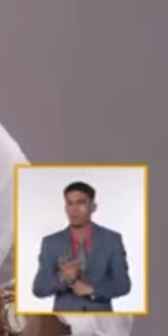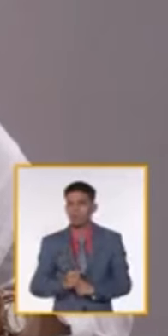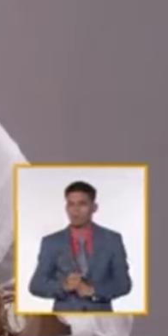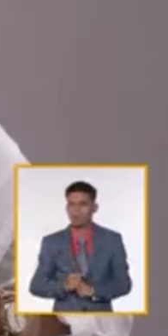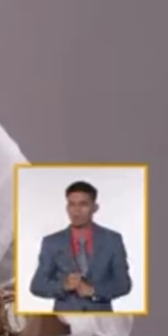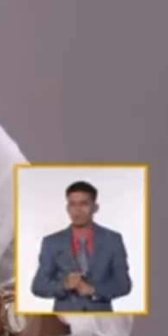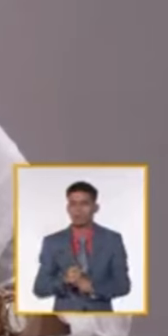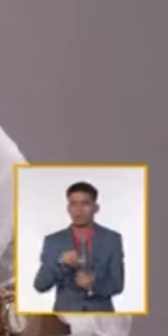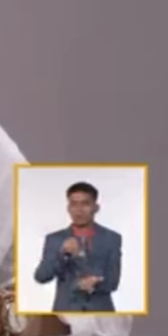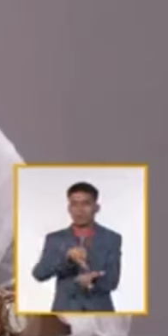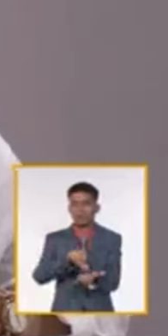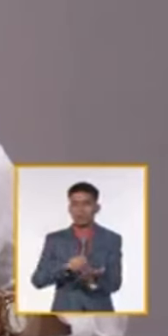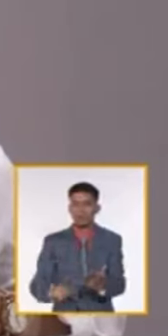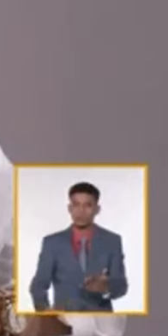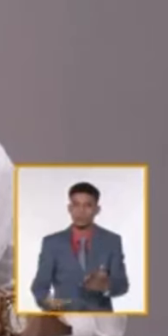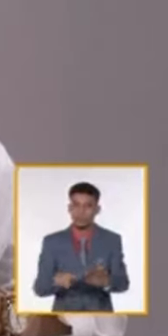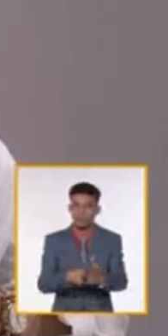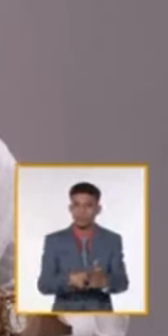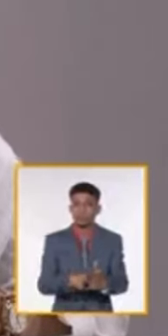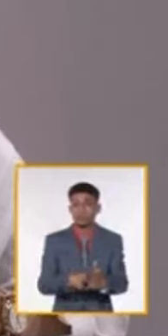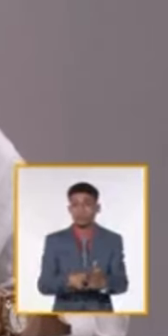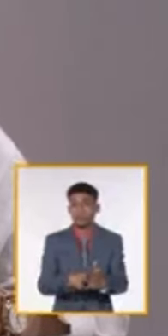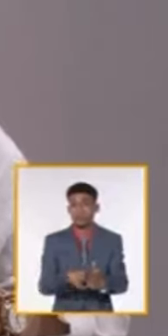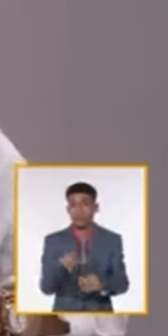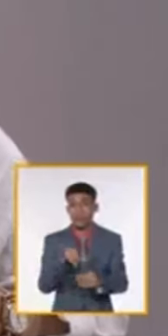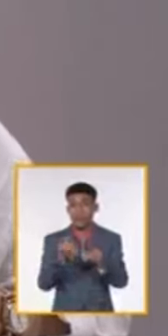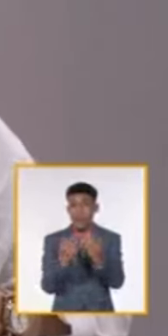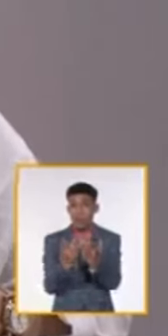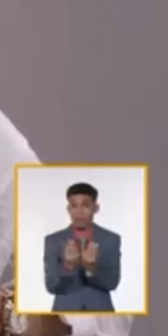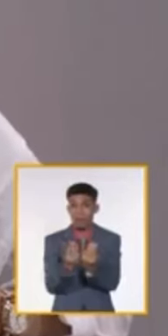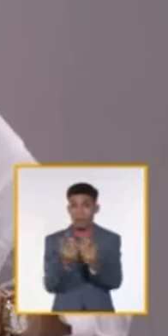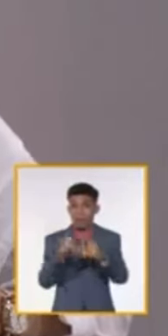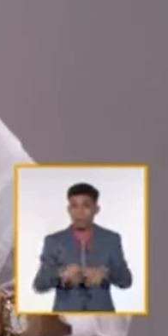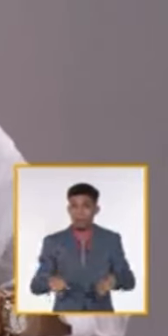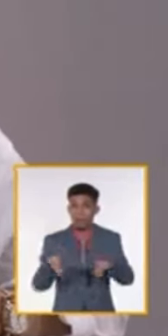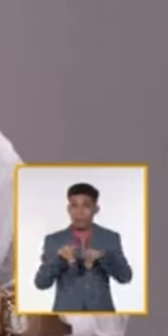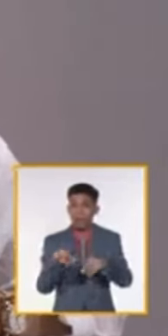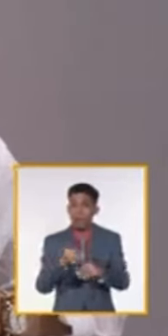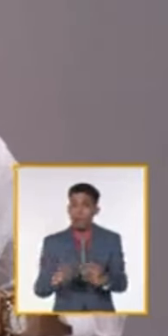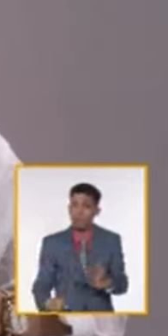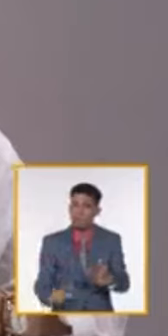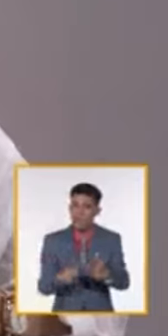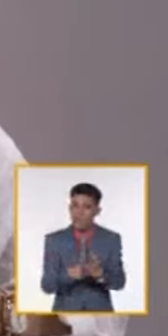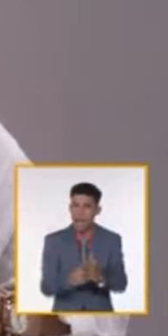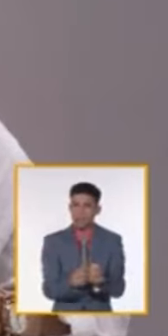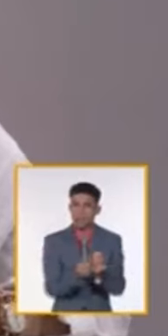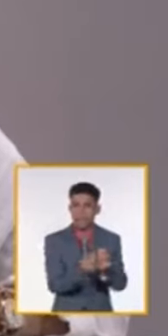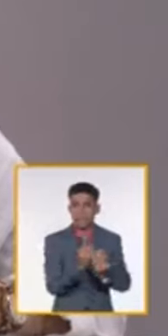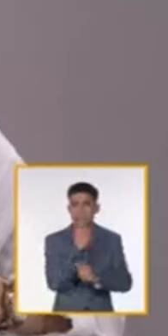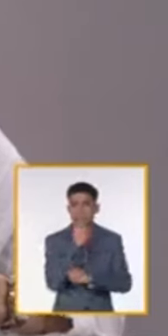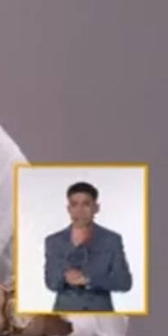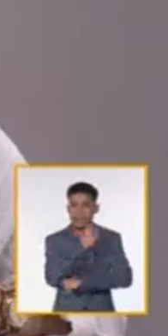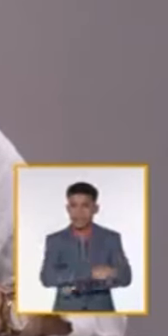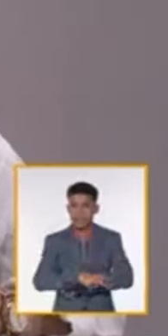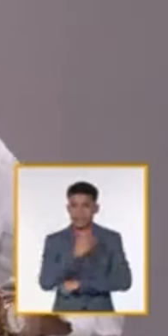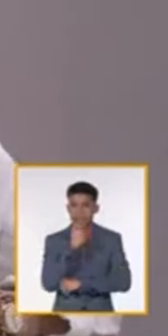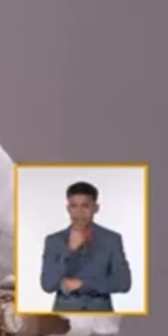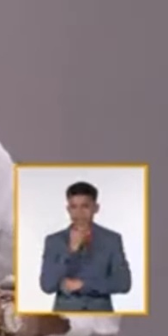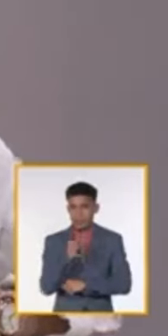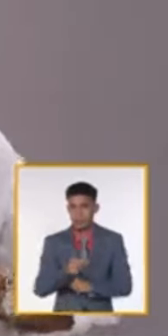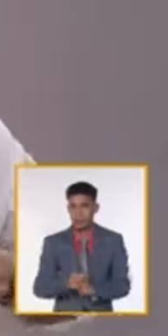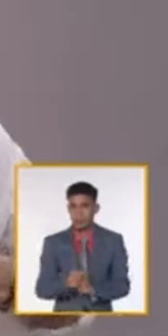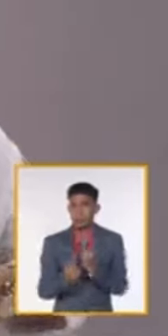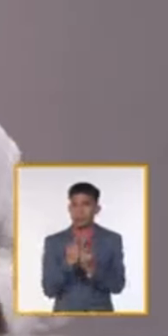centros de financiamiento para Israel. Sí, hay profesores que están interesados en procesos más democráticos para